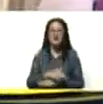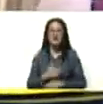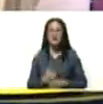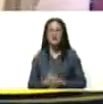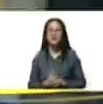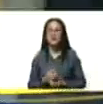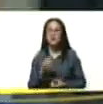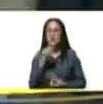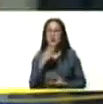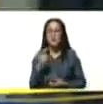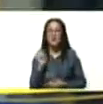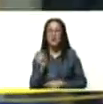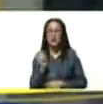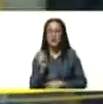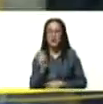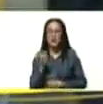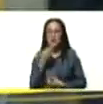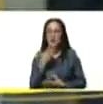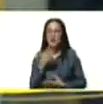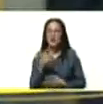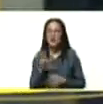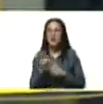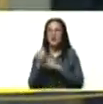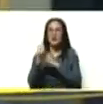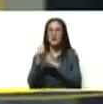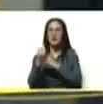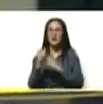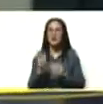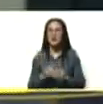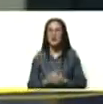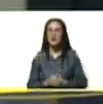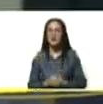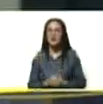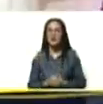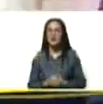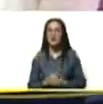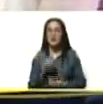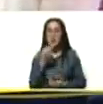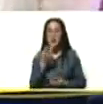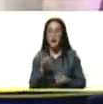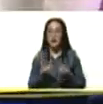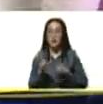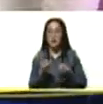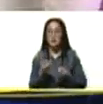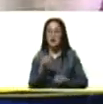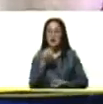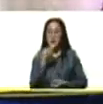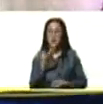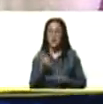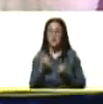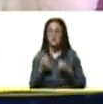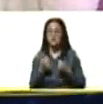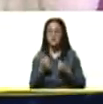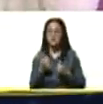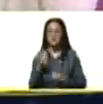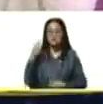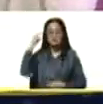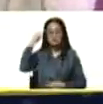Es buena para la teoría, es buena para el liderazgo, es buena para la economía, es una